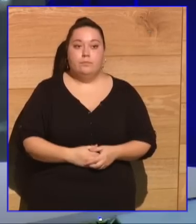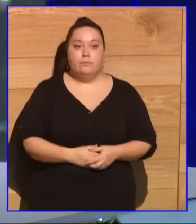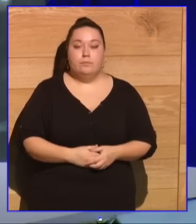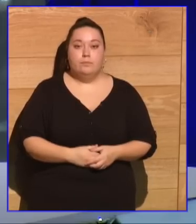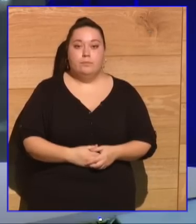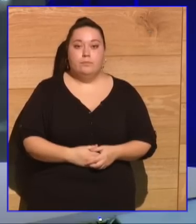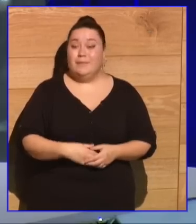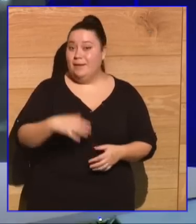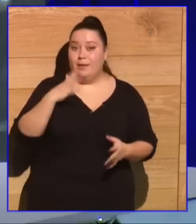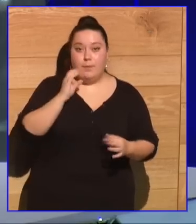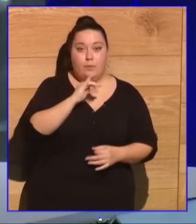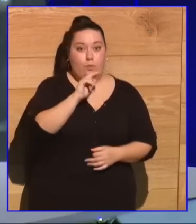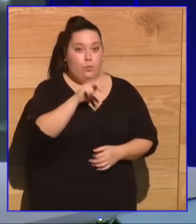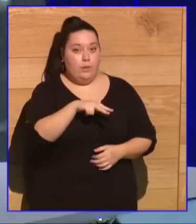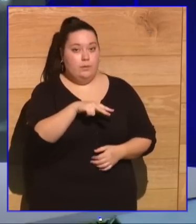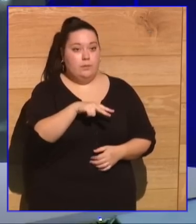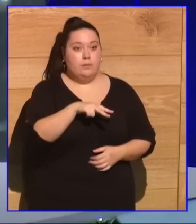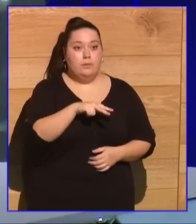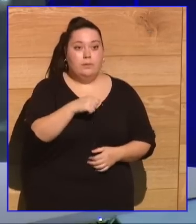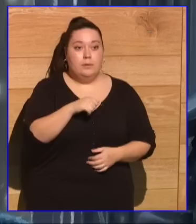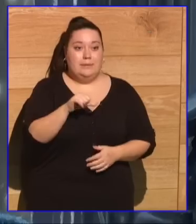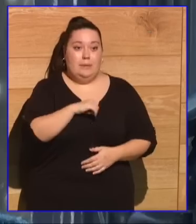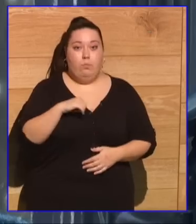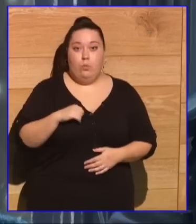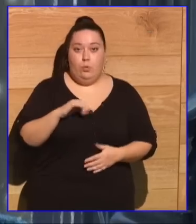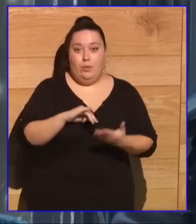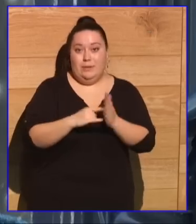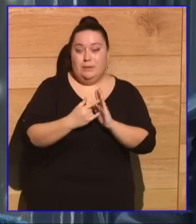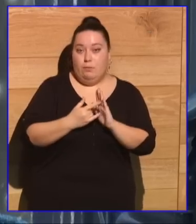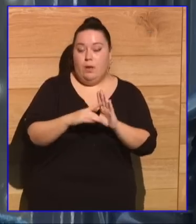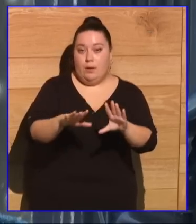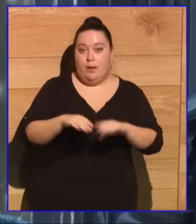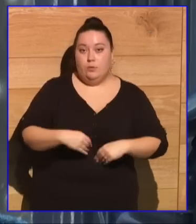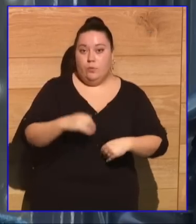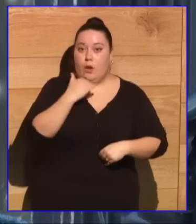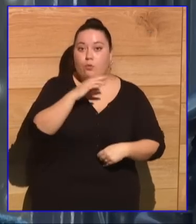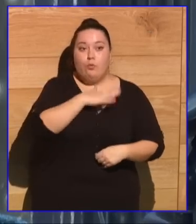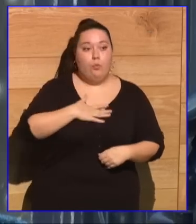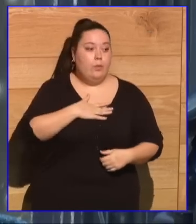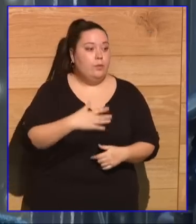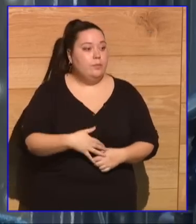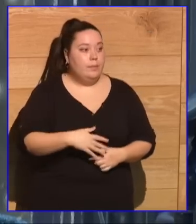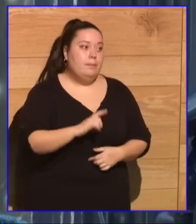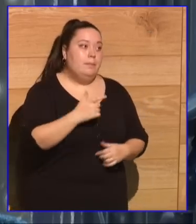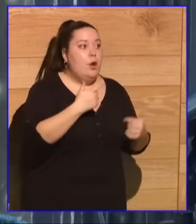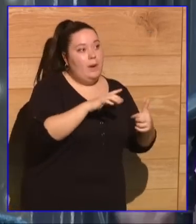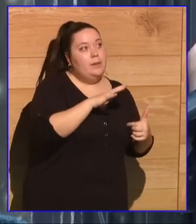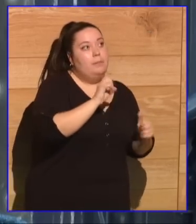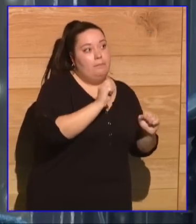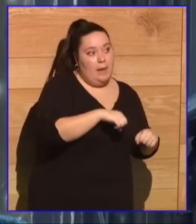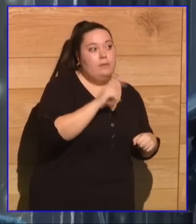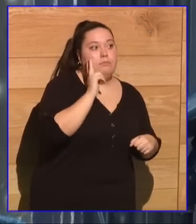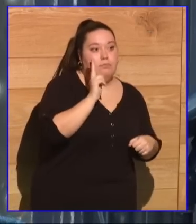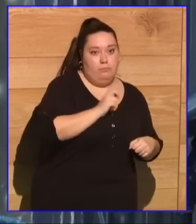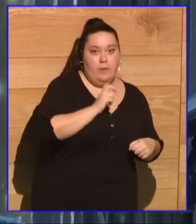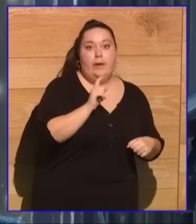Alan Parker, en realidad, Juan, es el propio, el que el sistema de alguna manera asume de forma más cómoda. Pero te compro parte, pero estoy